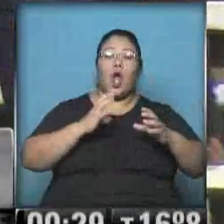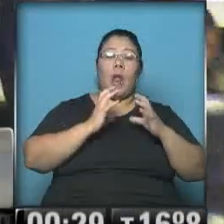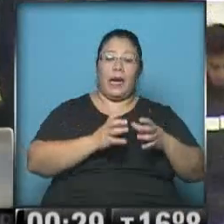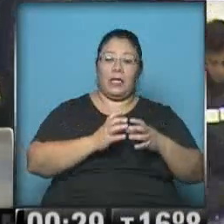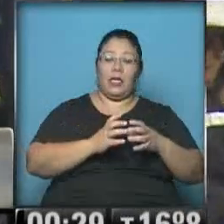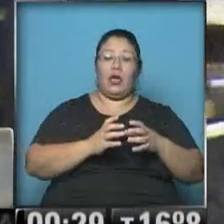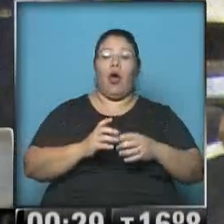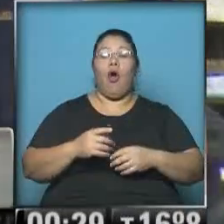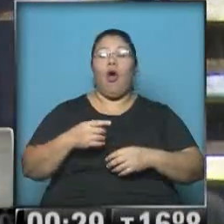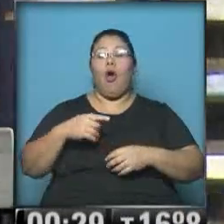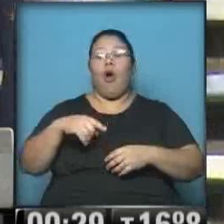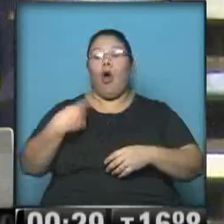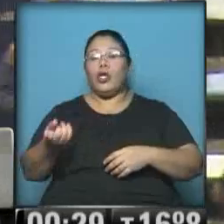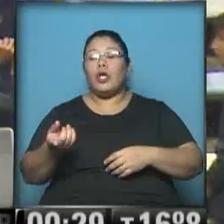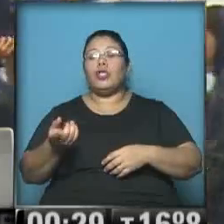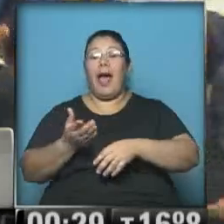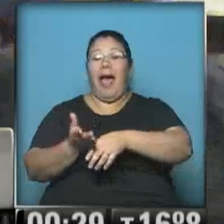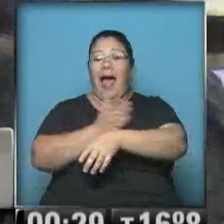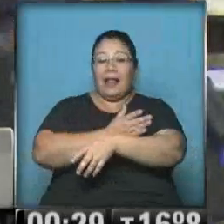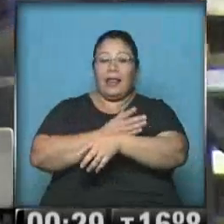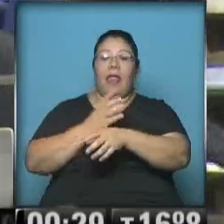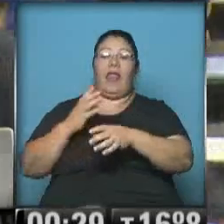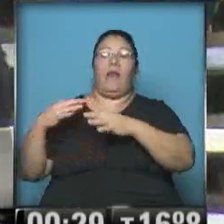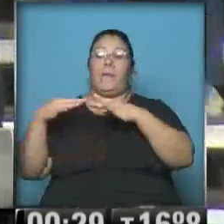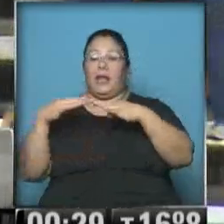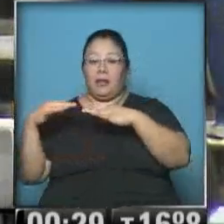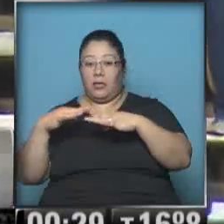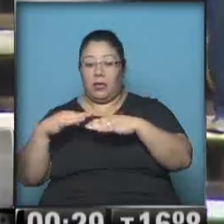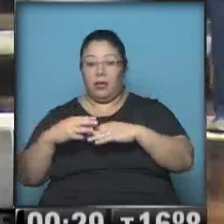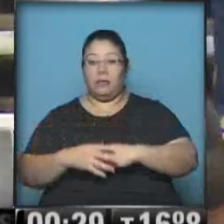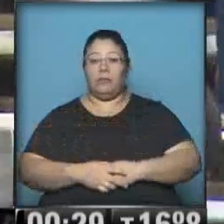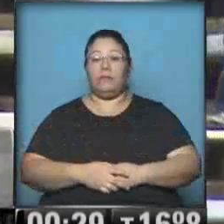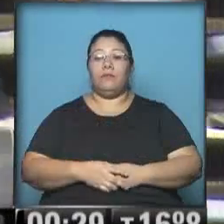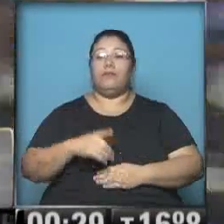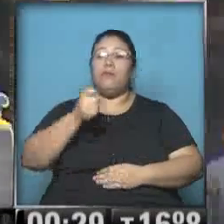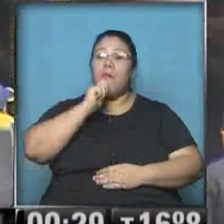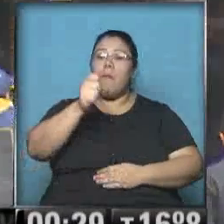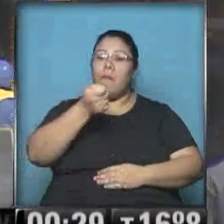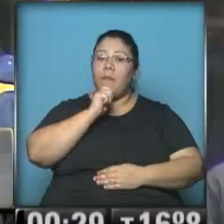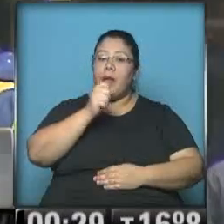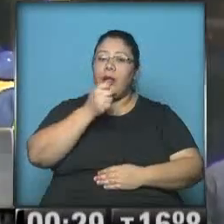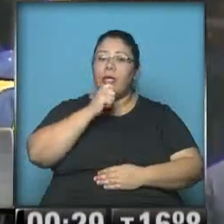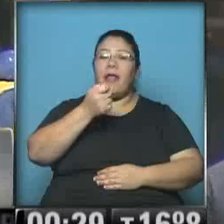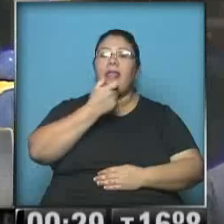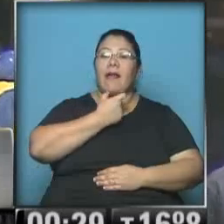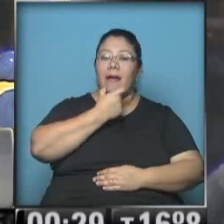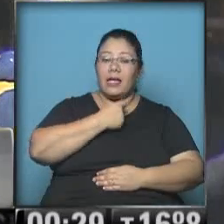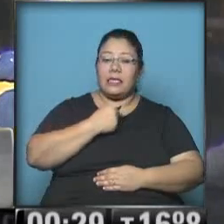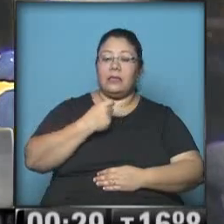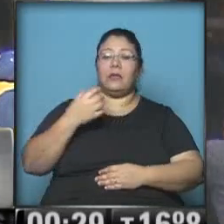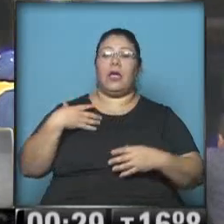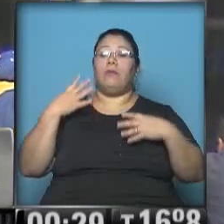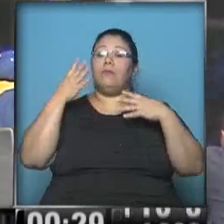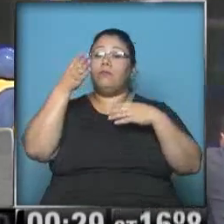encuentros. Y una muy particular que se ha vivido este fin de semana tiene que ver con periodistas partidarios de Racing que fueron,